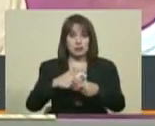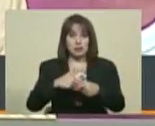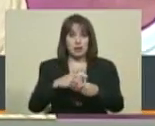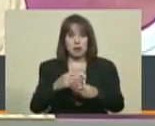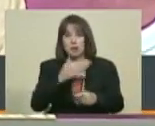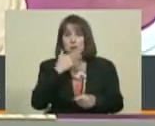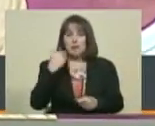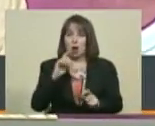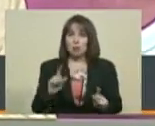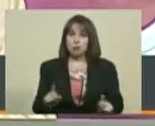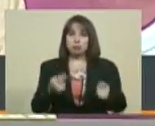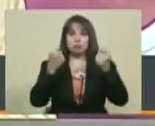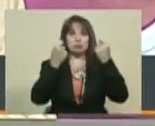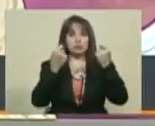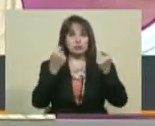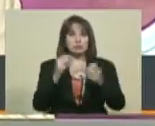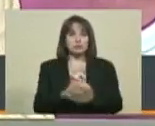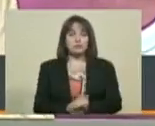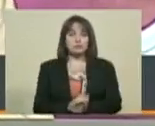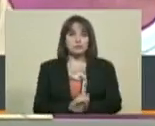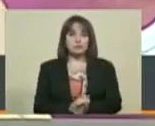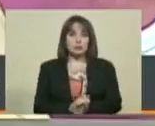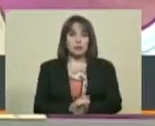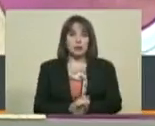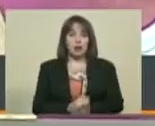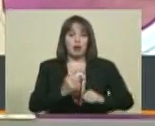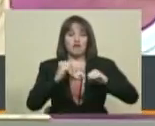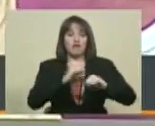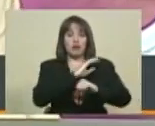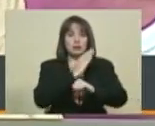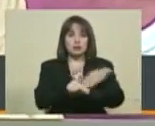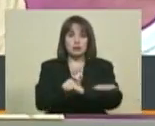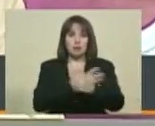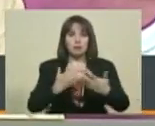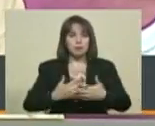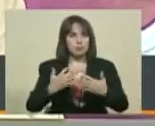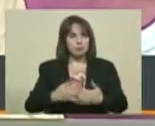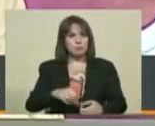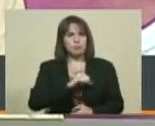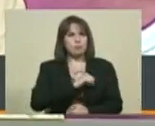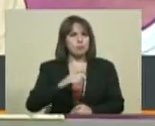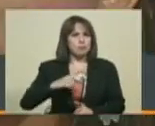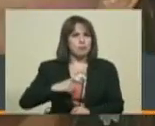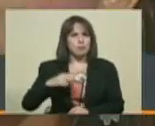recuperación y despliegue de las fuerzas petroleras venezolanas.